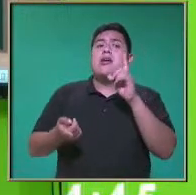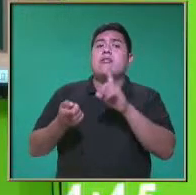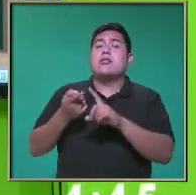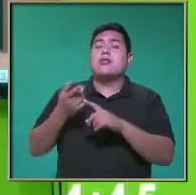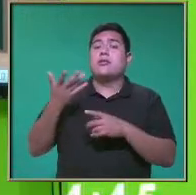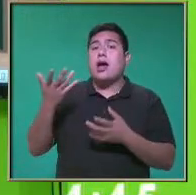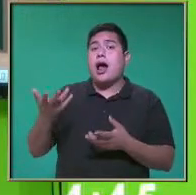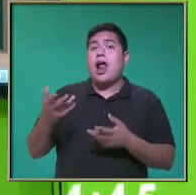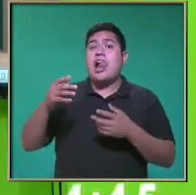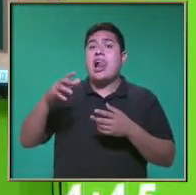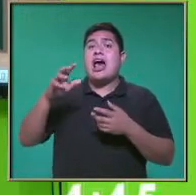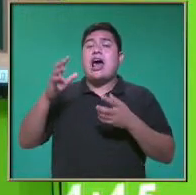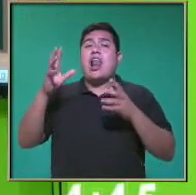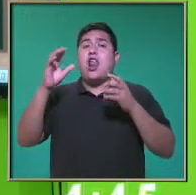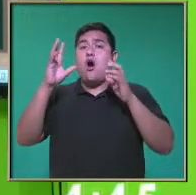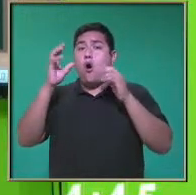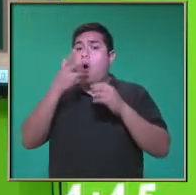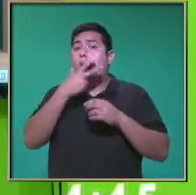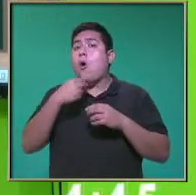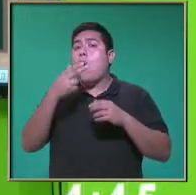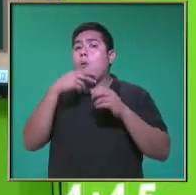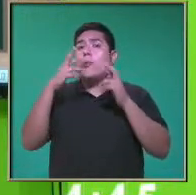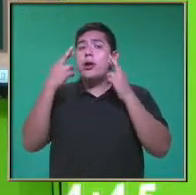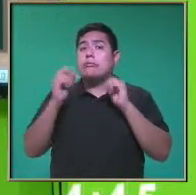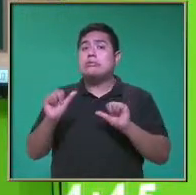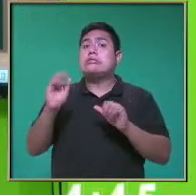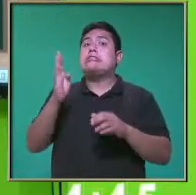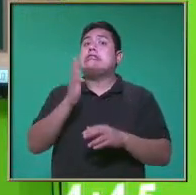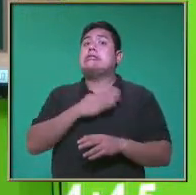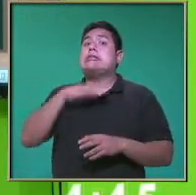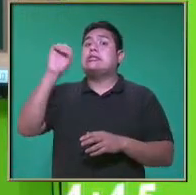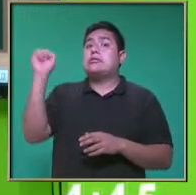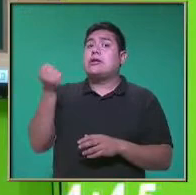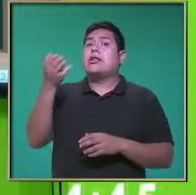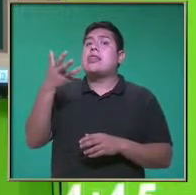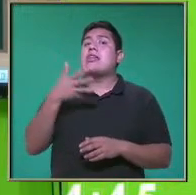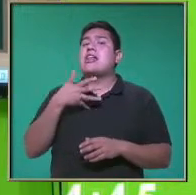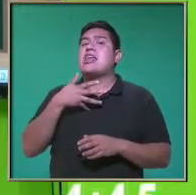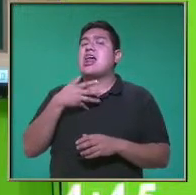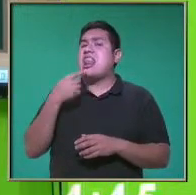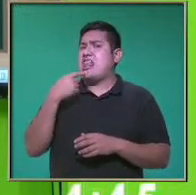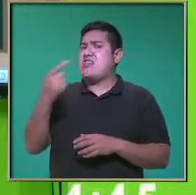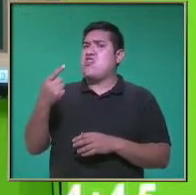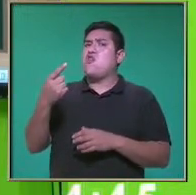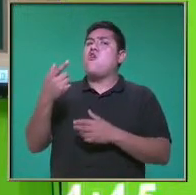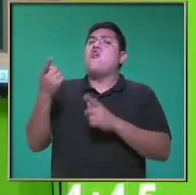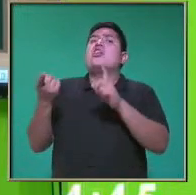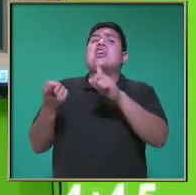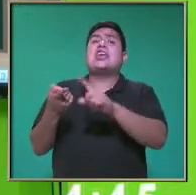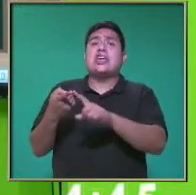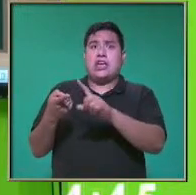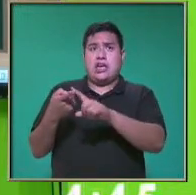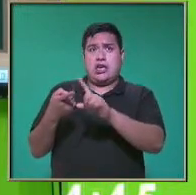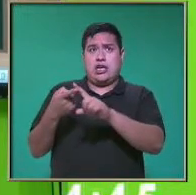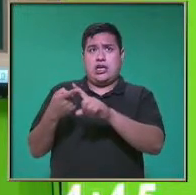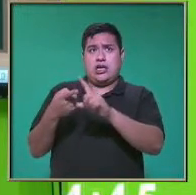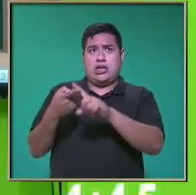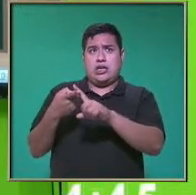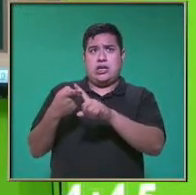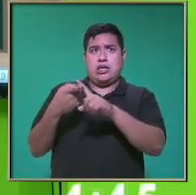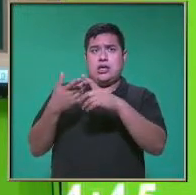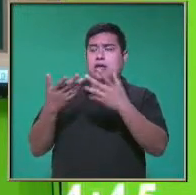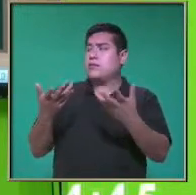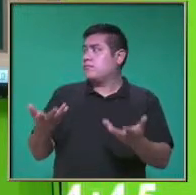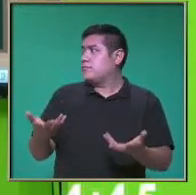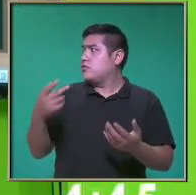granjero chino que era muy suertudo, que tenía mucha suerte? The first one was his brother, when he saw the horse returned with 10